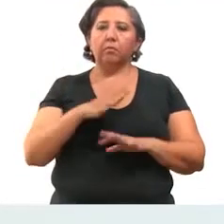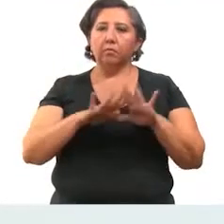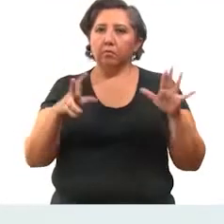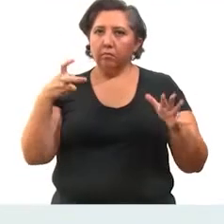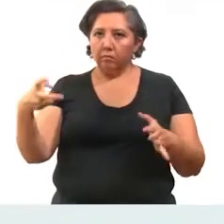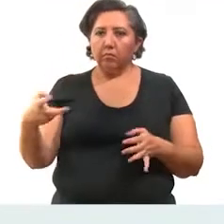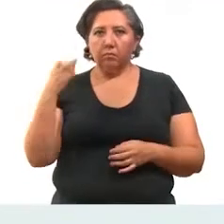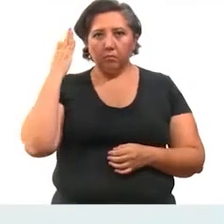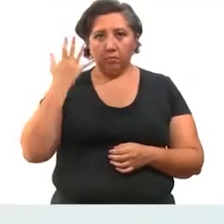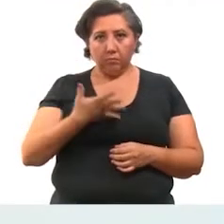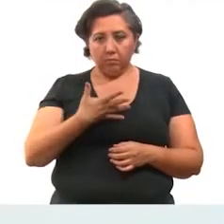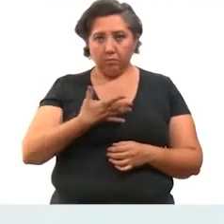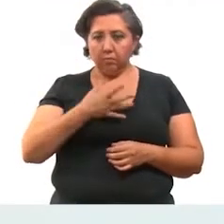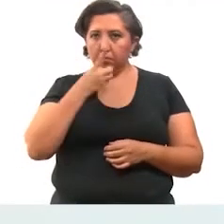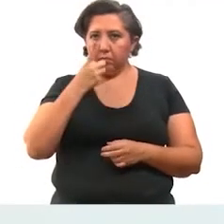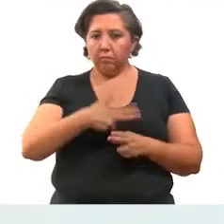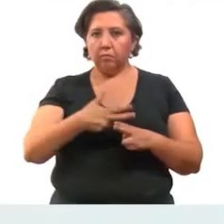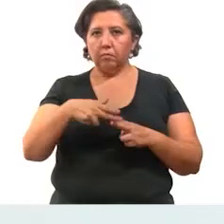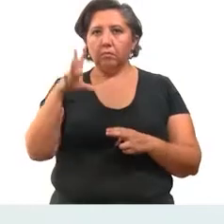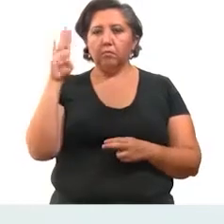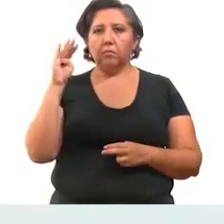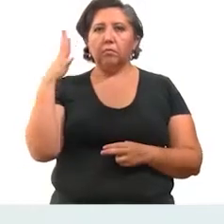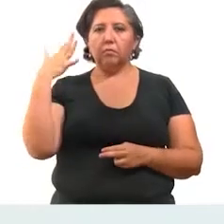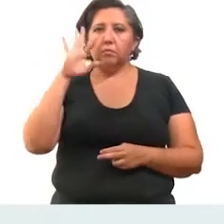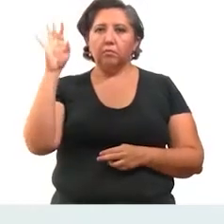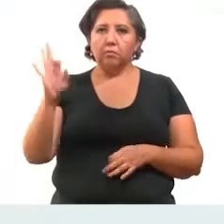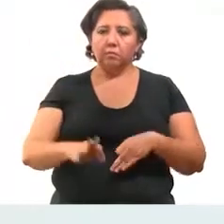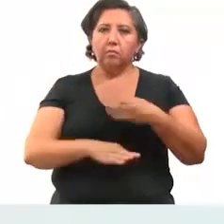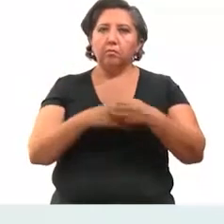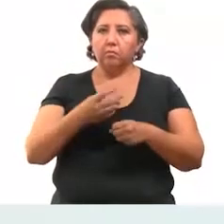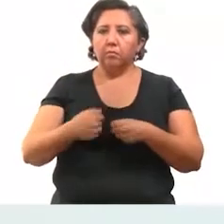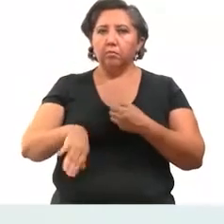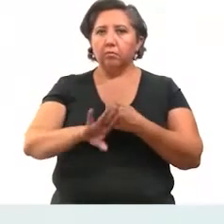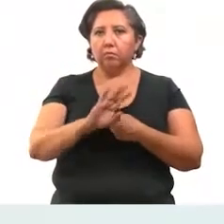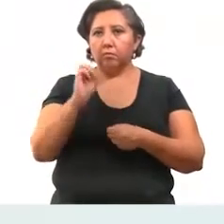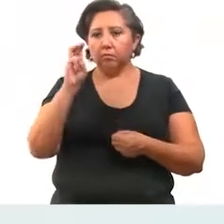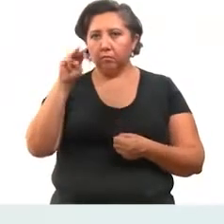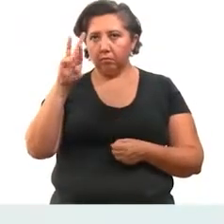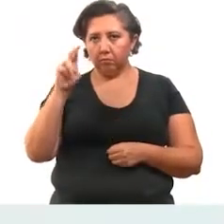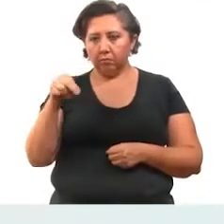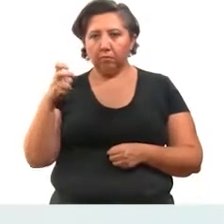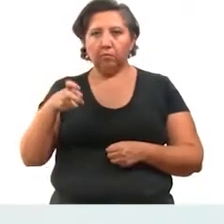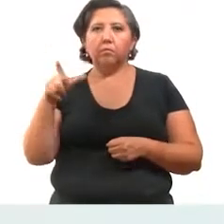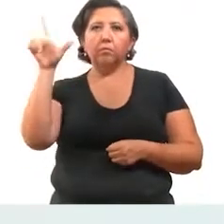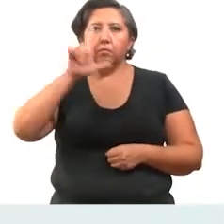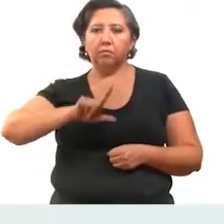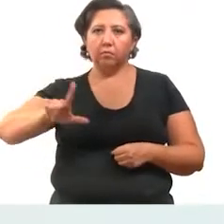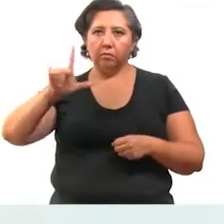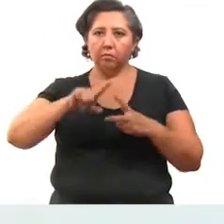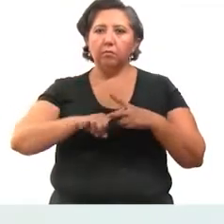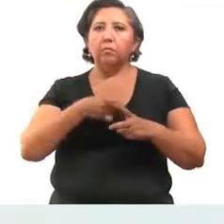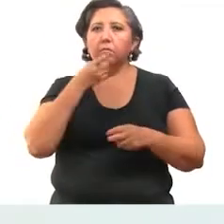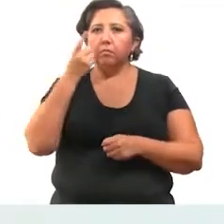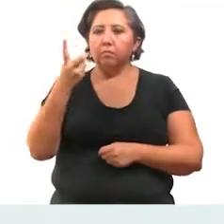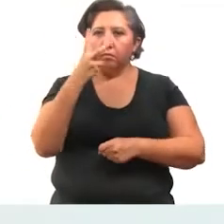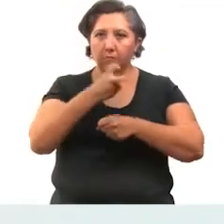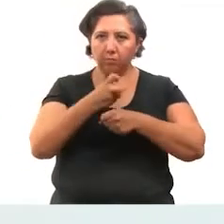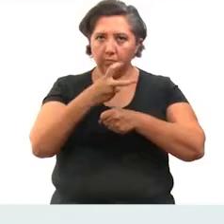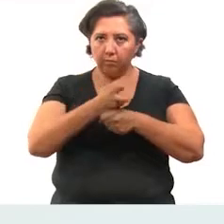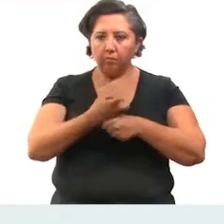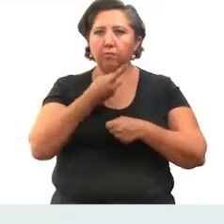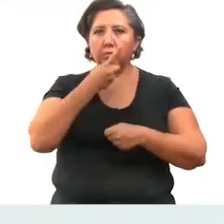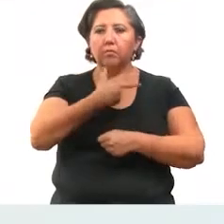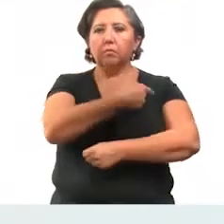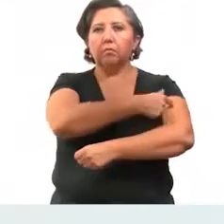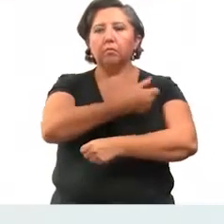ya que estos tienen una cobertura hasta del 95% contra el Ómicron. Este lunes arrancó la aplicación de segundas